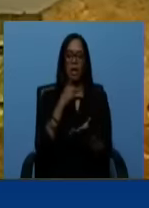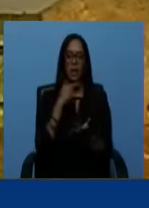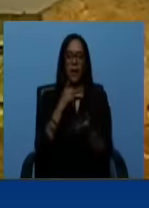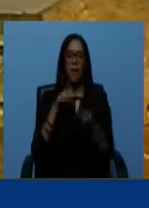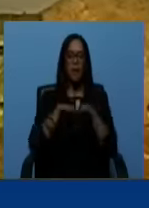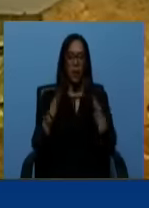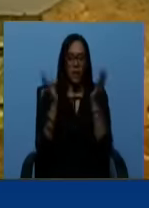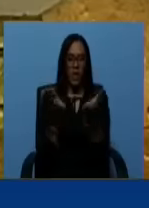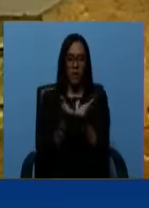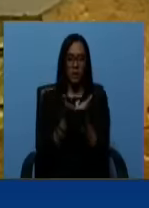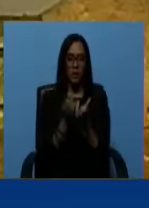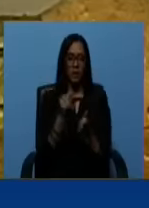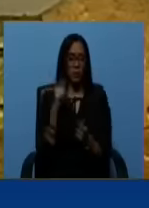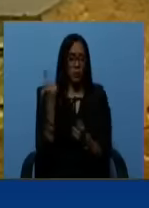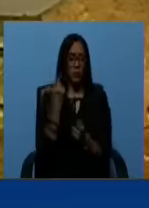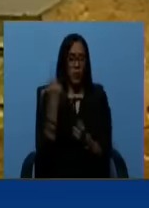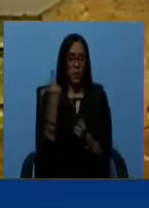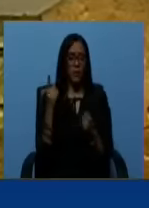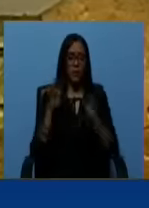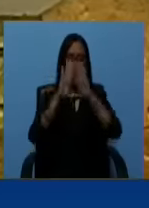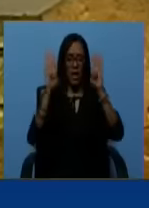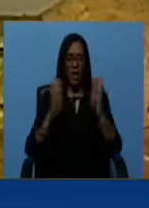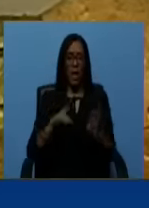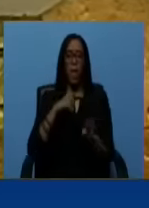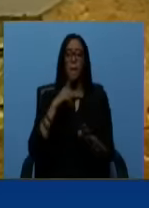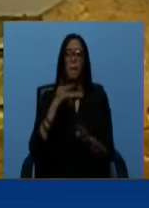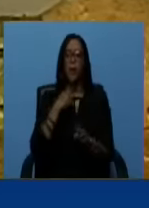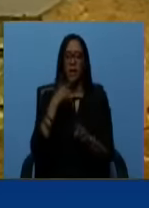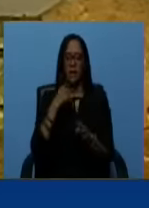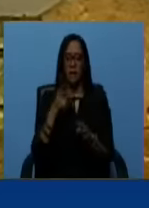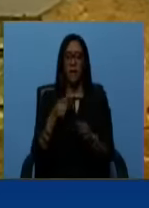Pero no solo una nueva geopolítica, porque ha surgido un mundo multipolar.